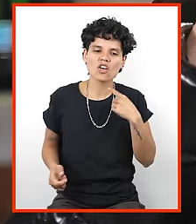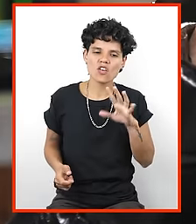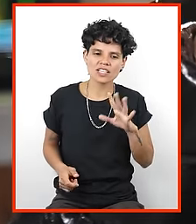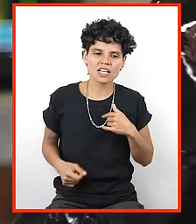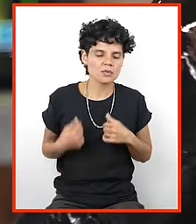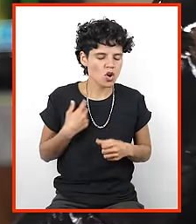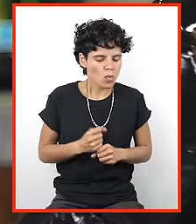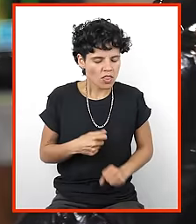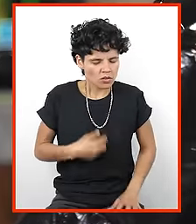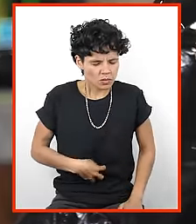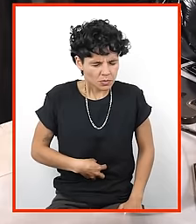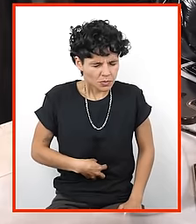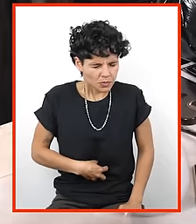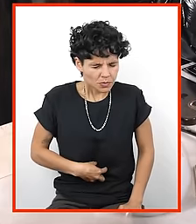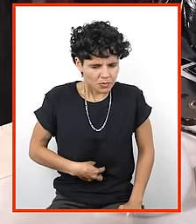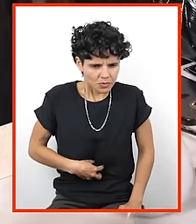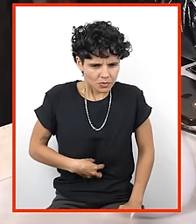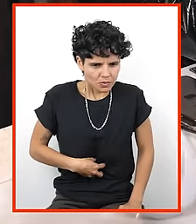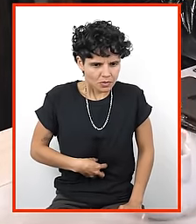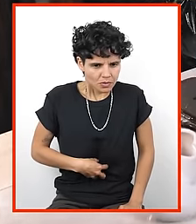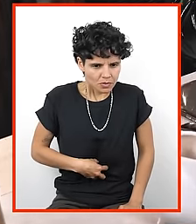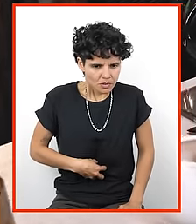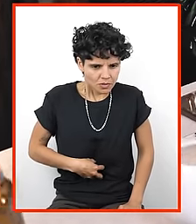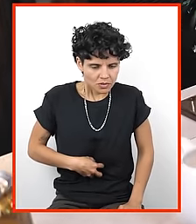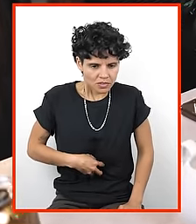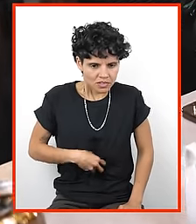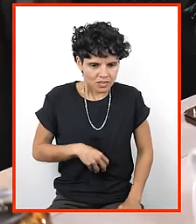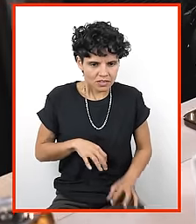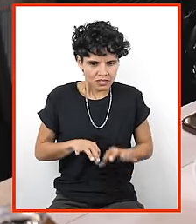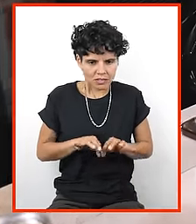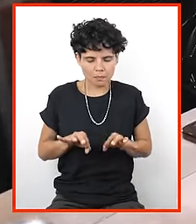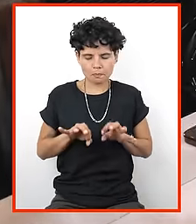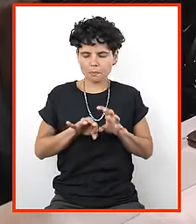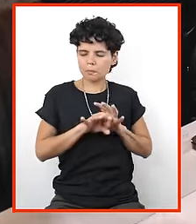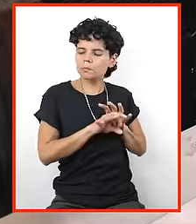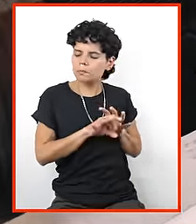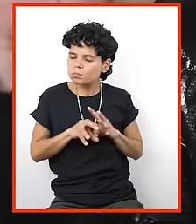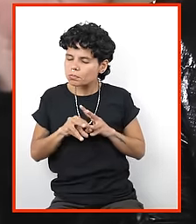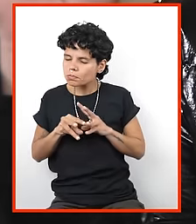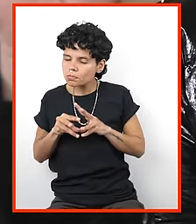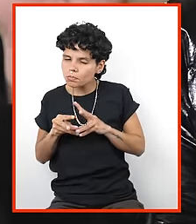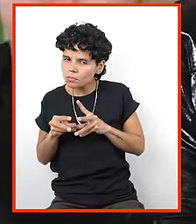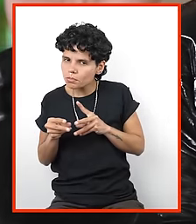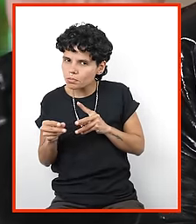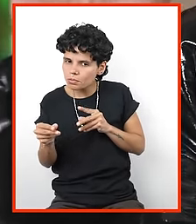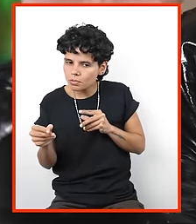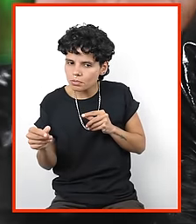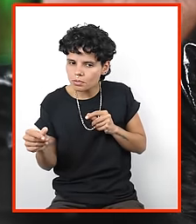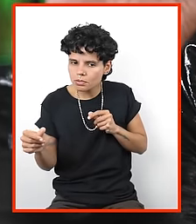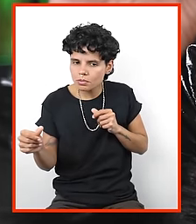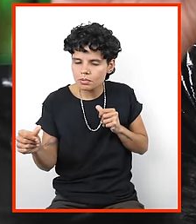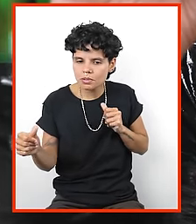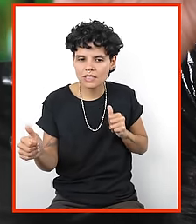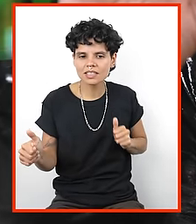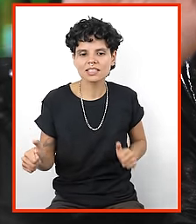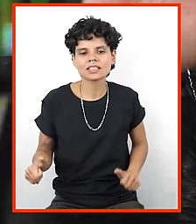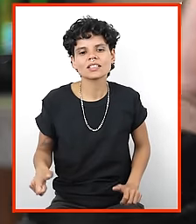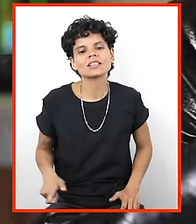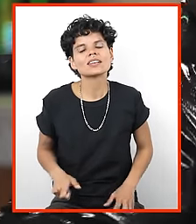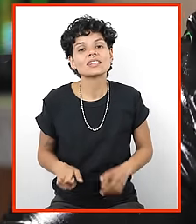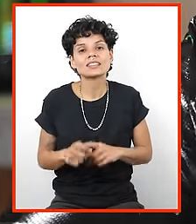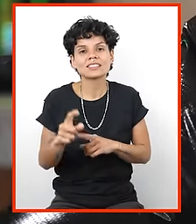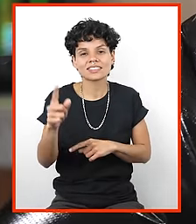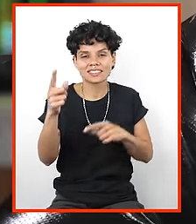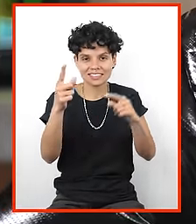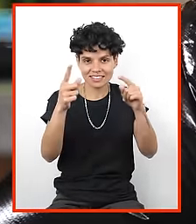pero no, me aguanto mal el dolor, pum. Y pum. Y me tiro un pedido. Nada más. O en la cara de los chinos. La